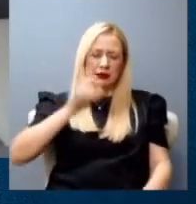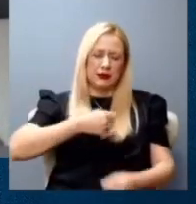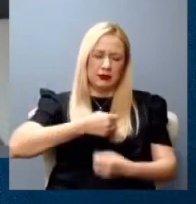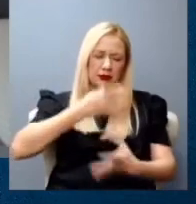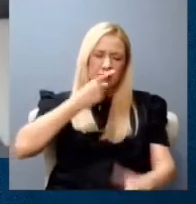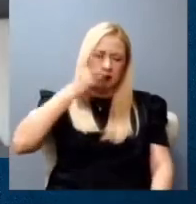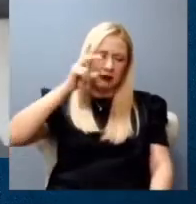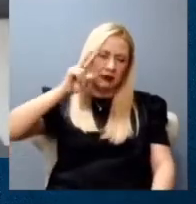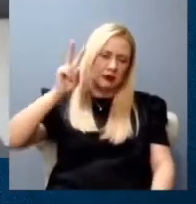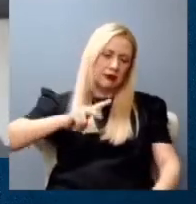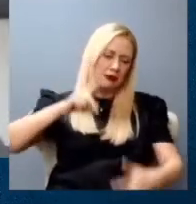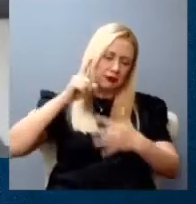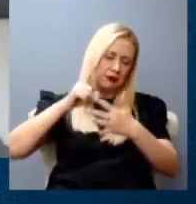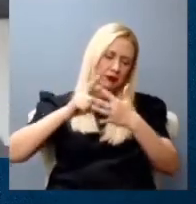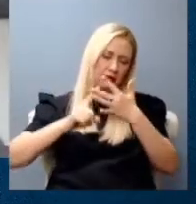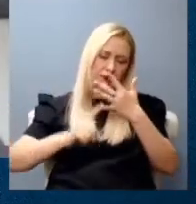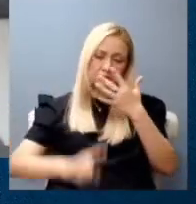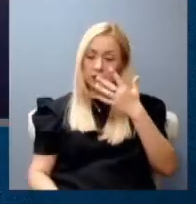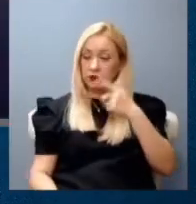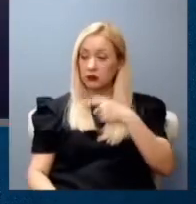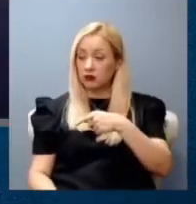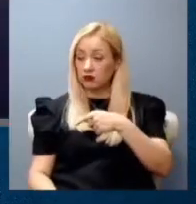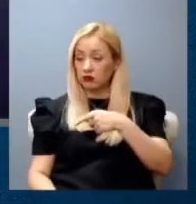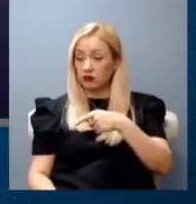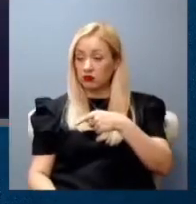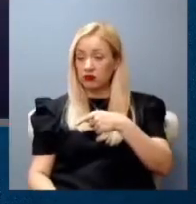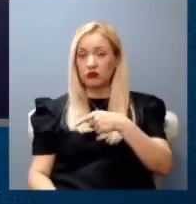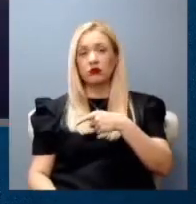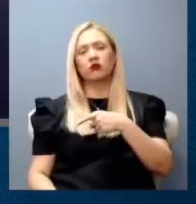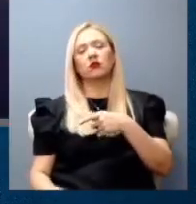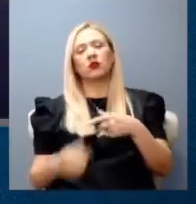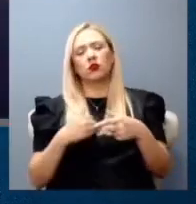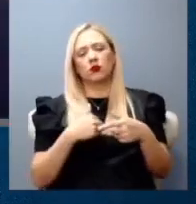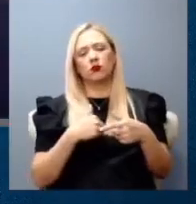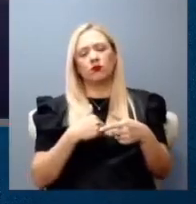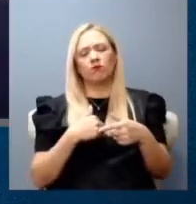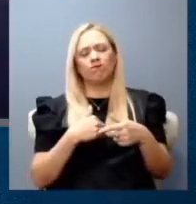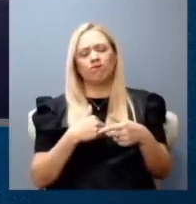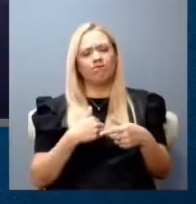siempre y cuando reconozcan su responsabilidad y hagan un aporte